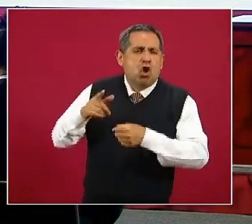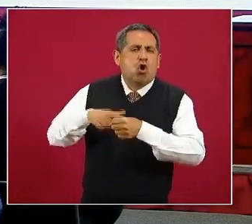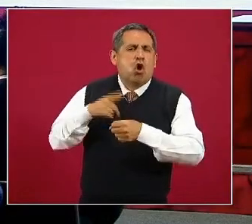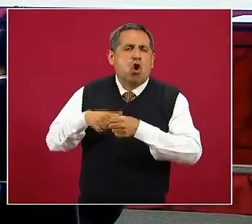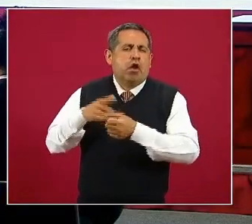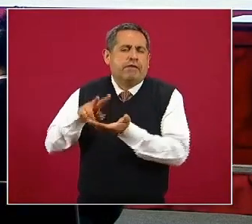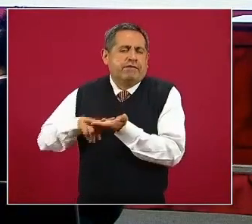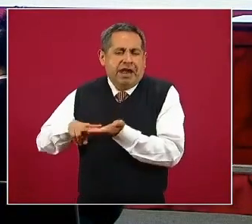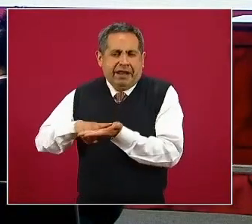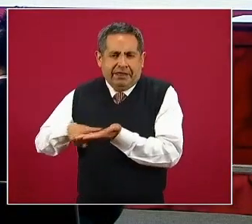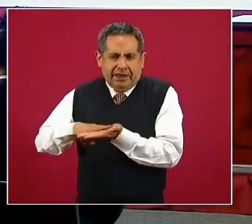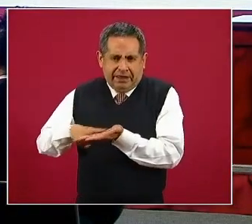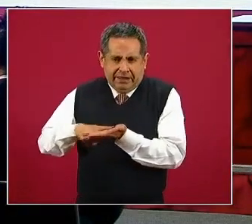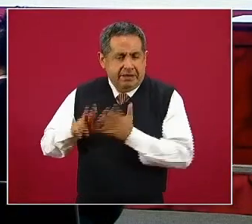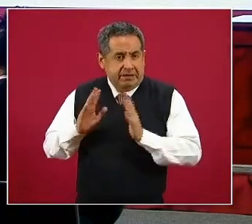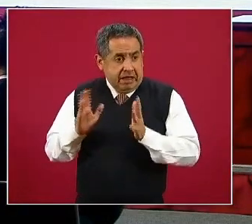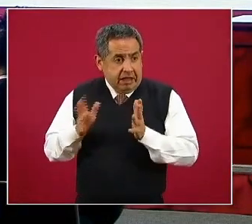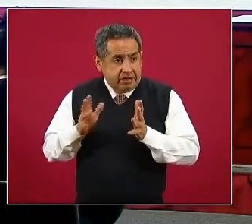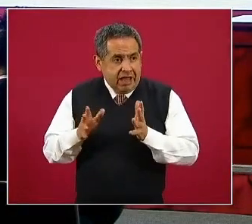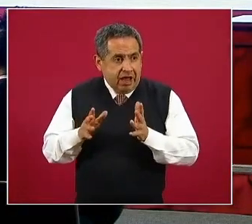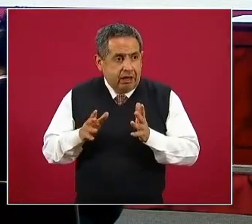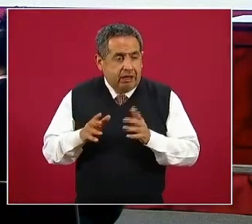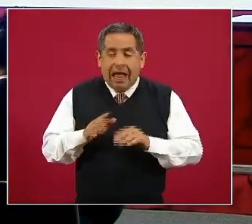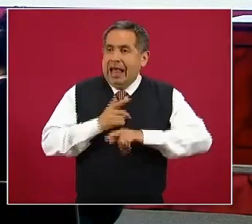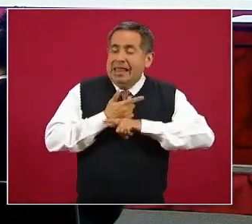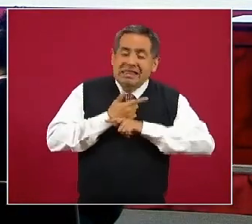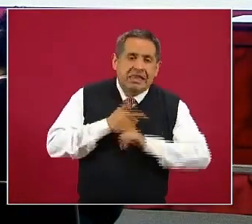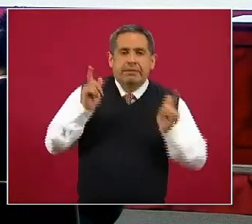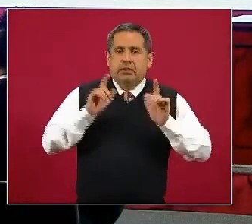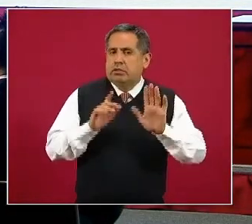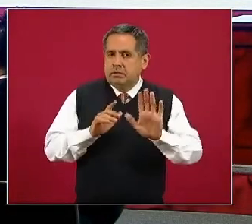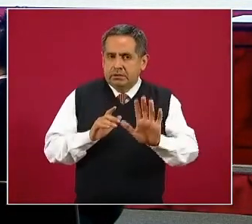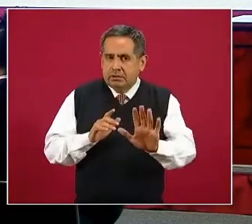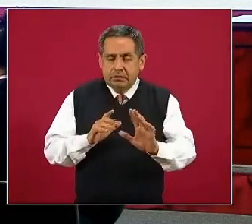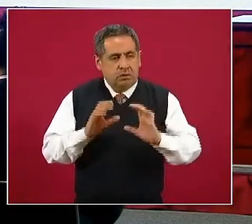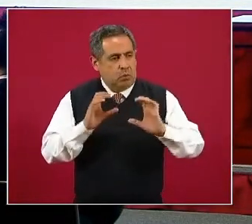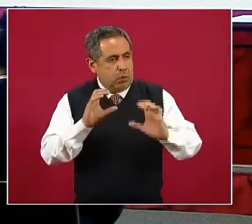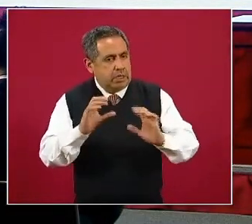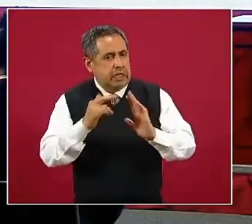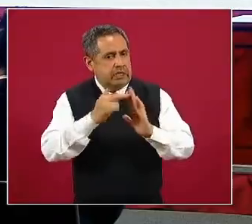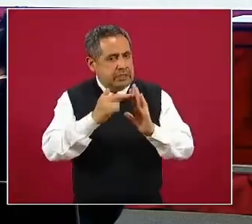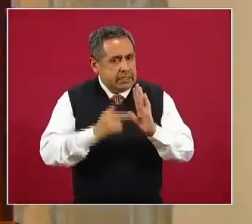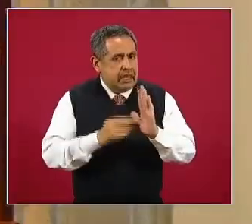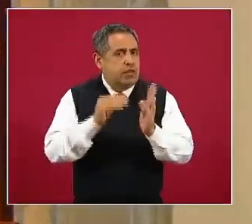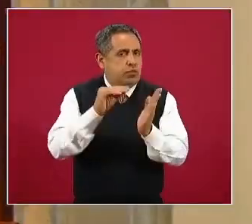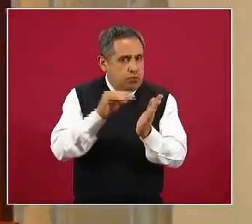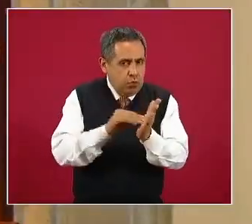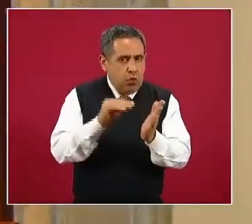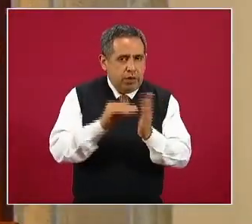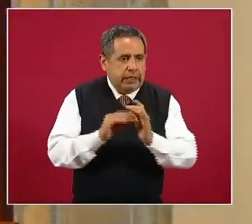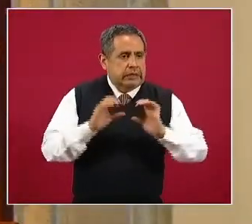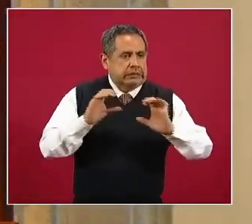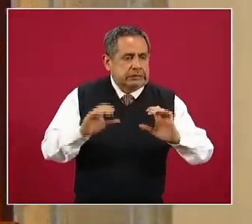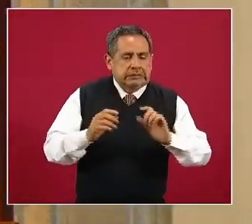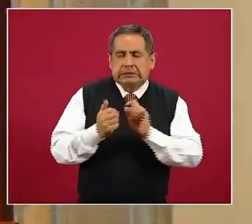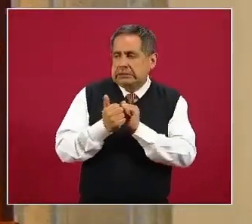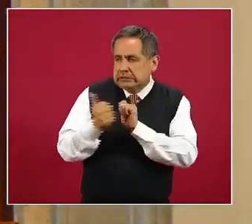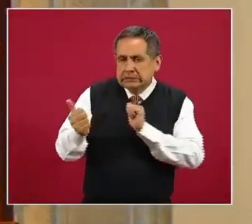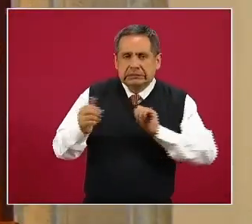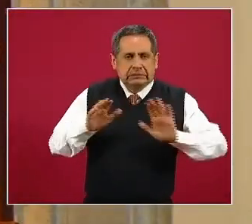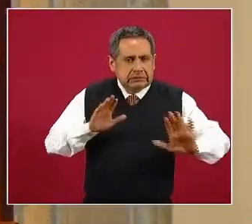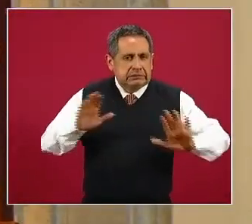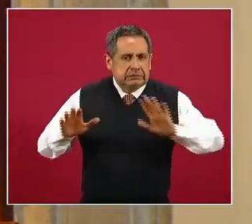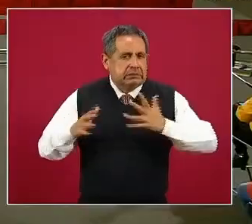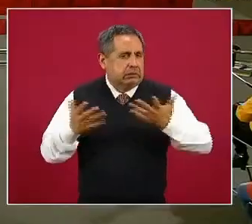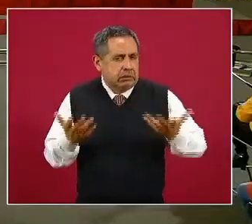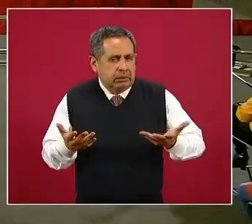color verde, aún así las acciones de prevención deben de seguir llevándose a cabo.